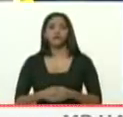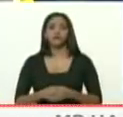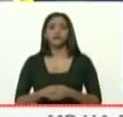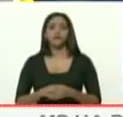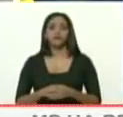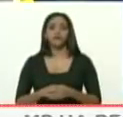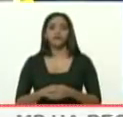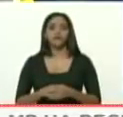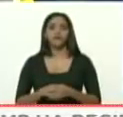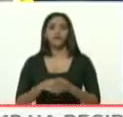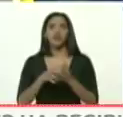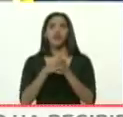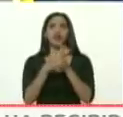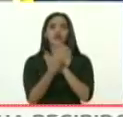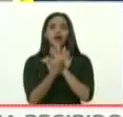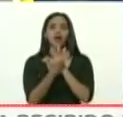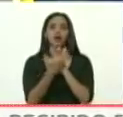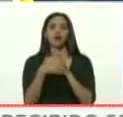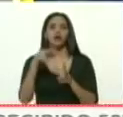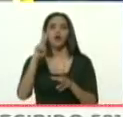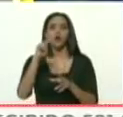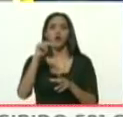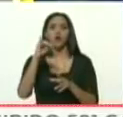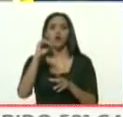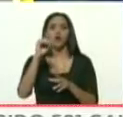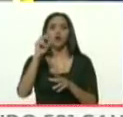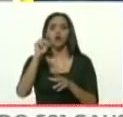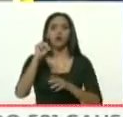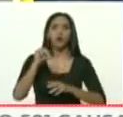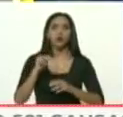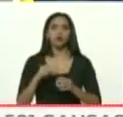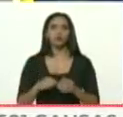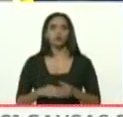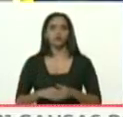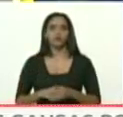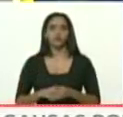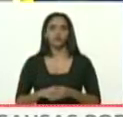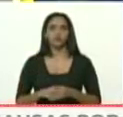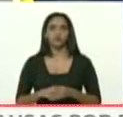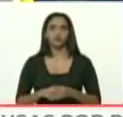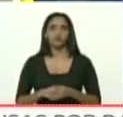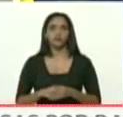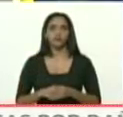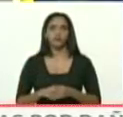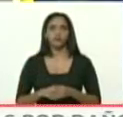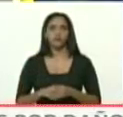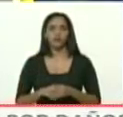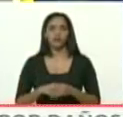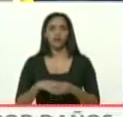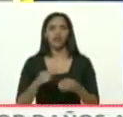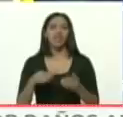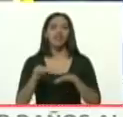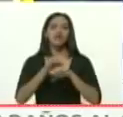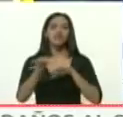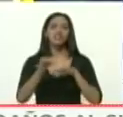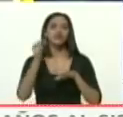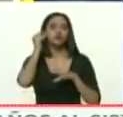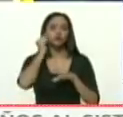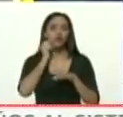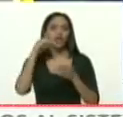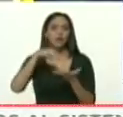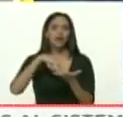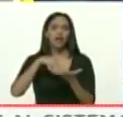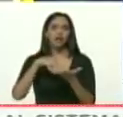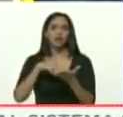Eso fue en el barrio Unión, la calle Bambú, ahí mismo en el municipio Sucre del estado Miranda. Se comprueba toda